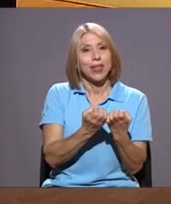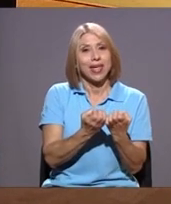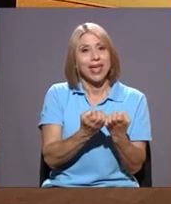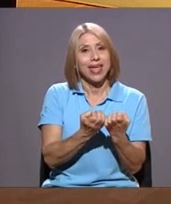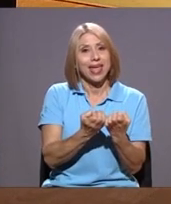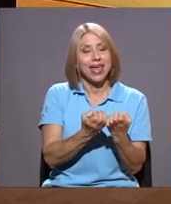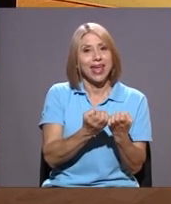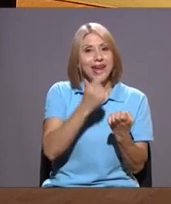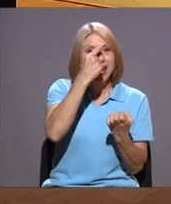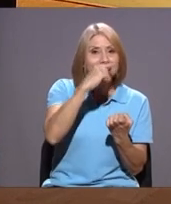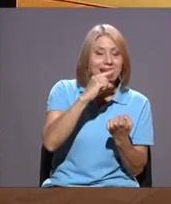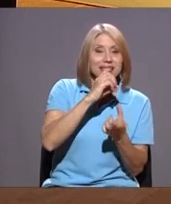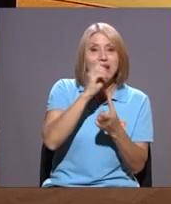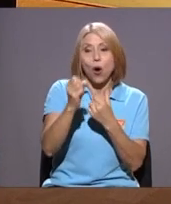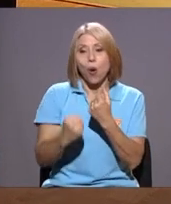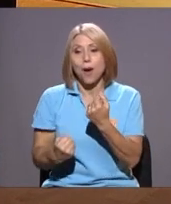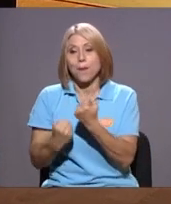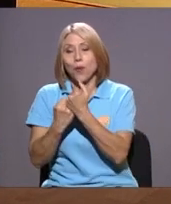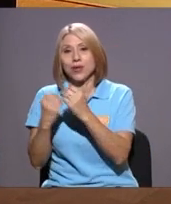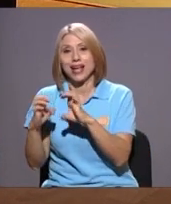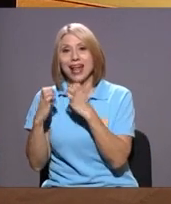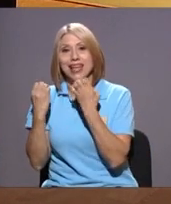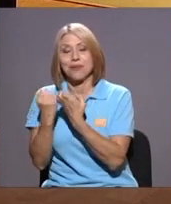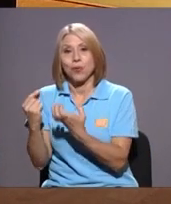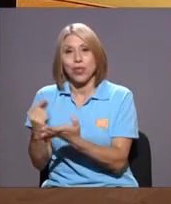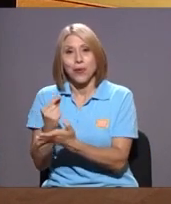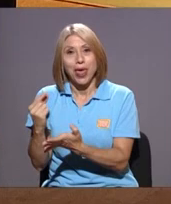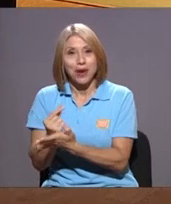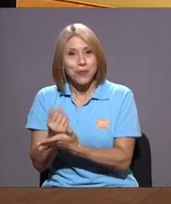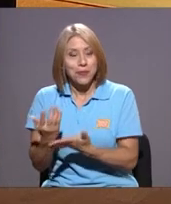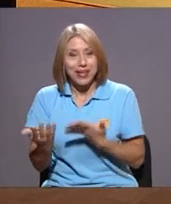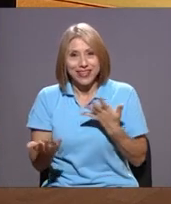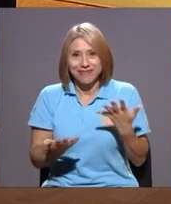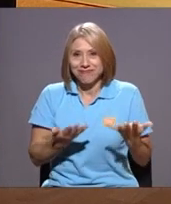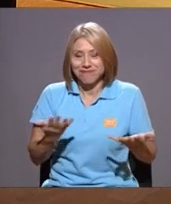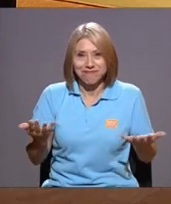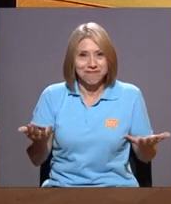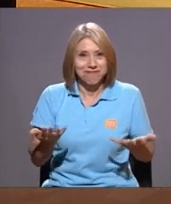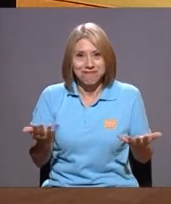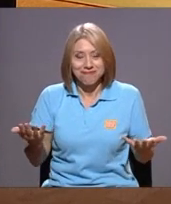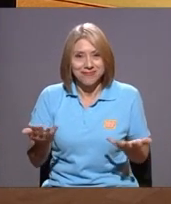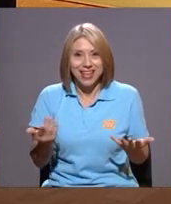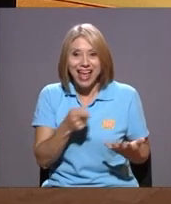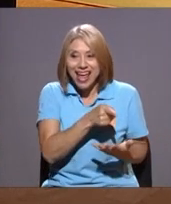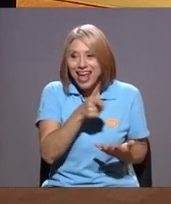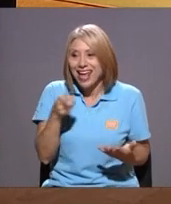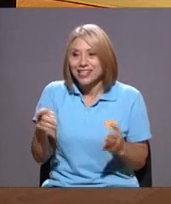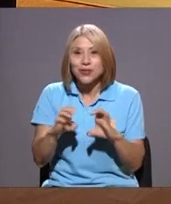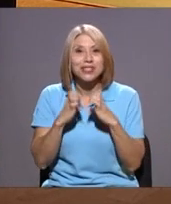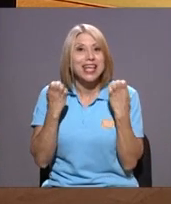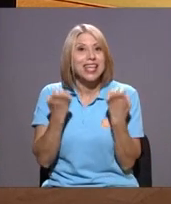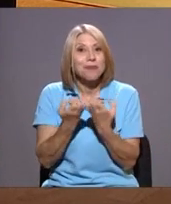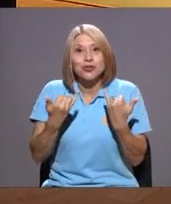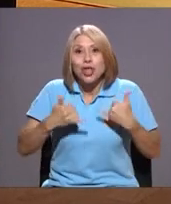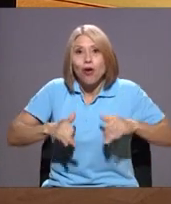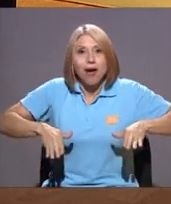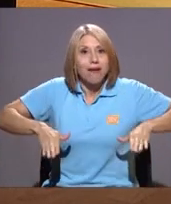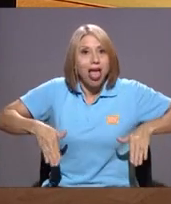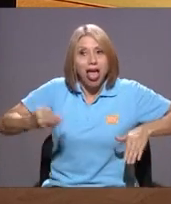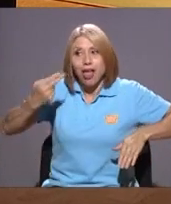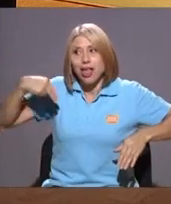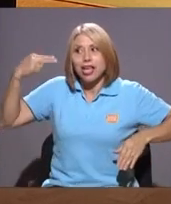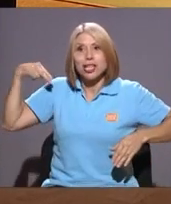a guadalupe estos equipos qué digamos no tienen una historia muy grande porque